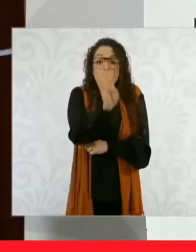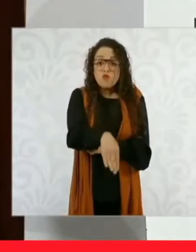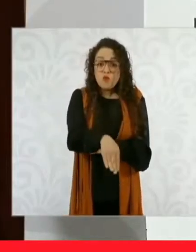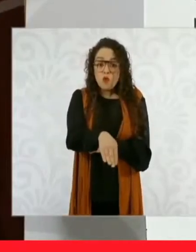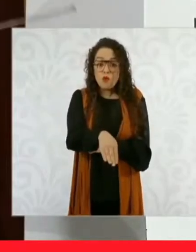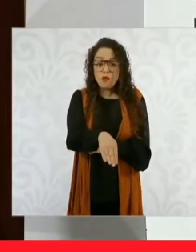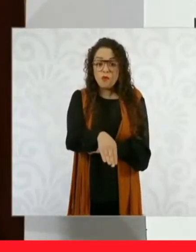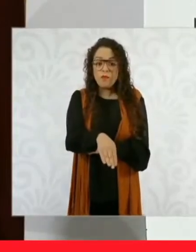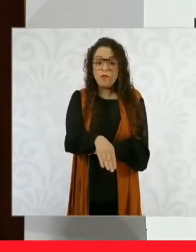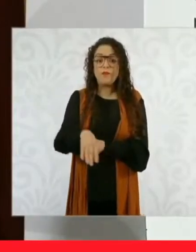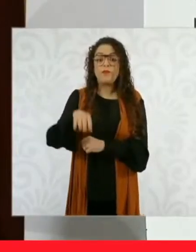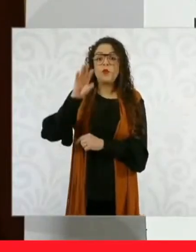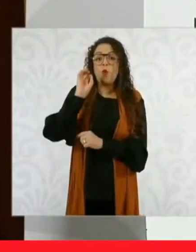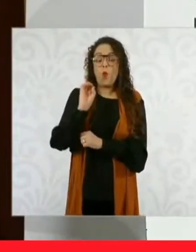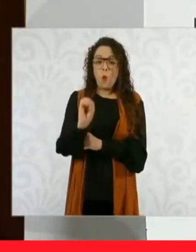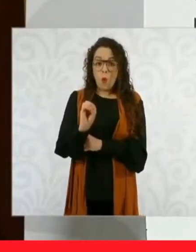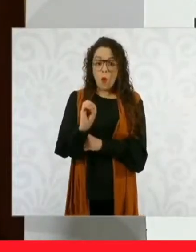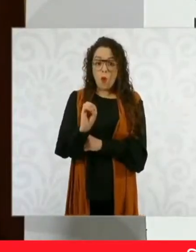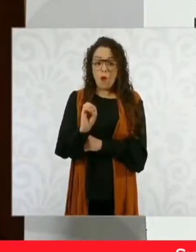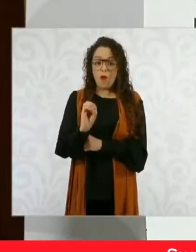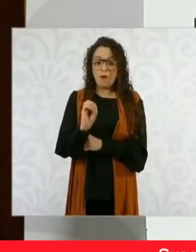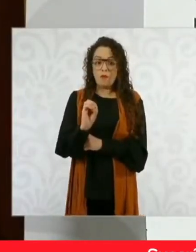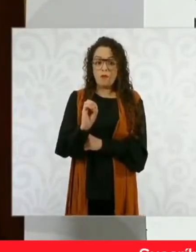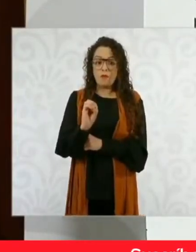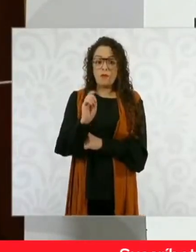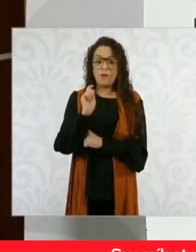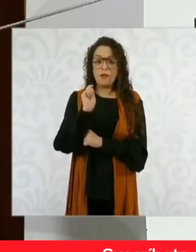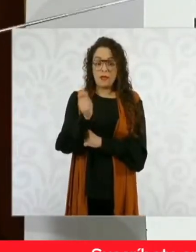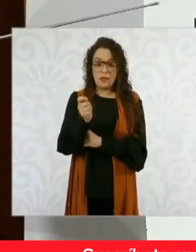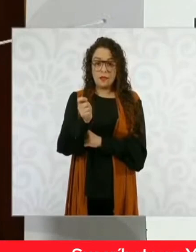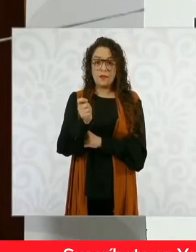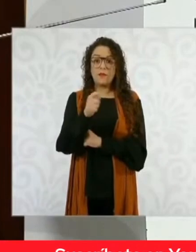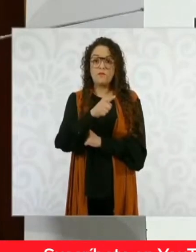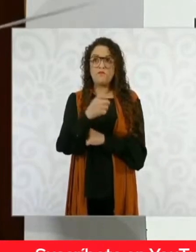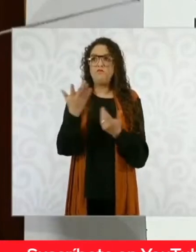de desastre natural y de pandemias. Se adelantaron al COVID,